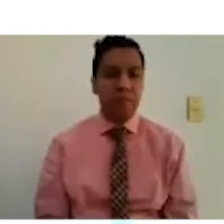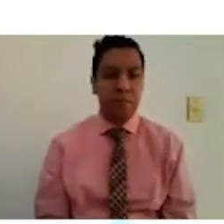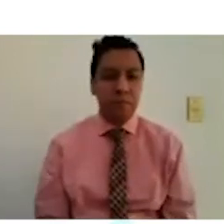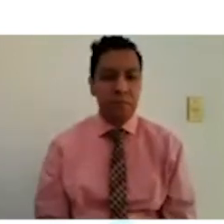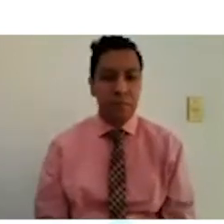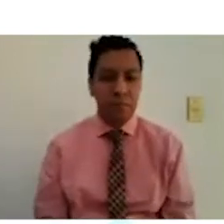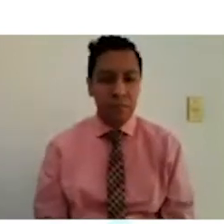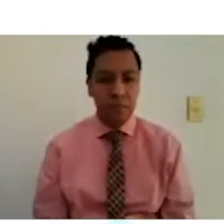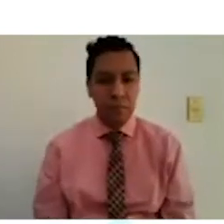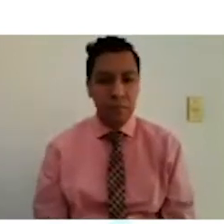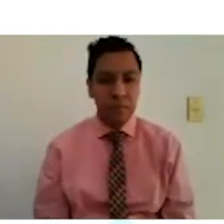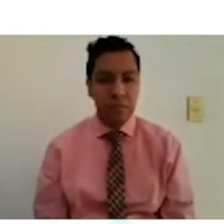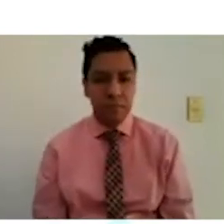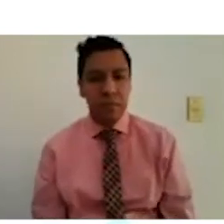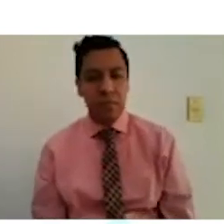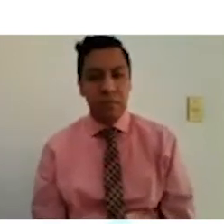Me voy a ir hasta...